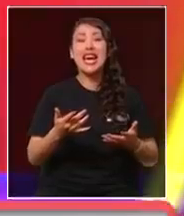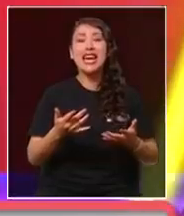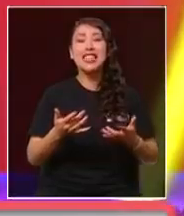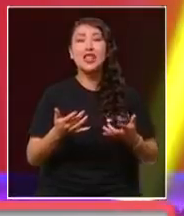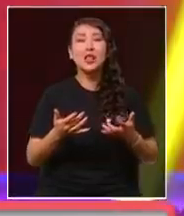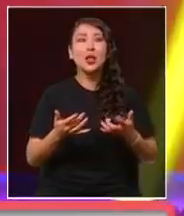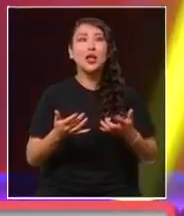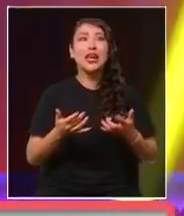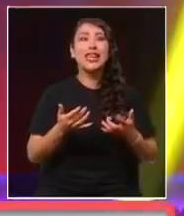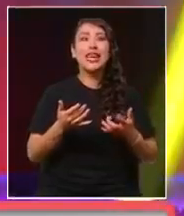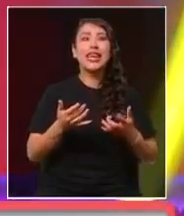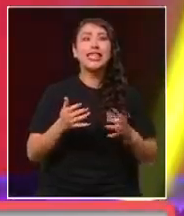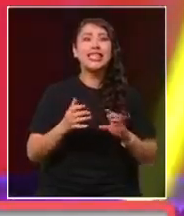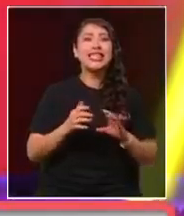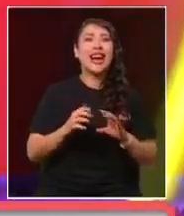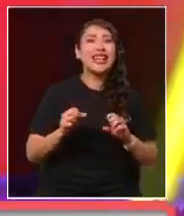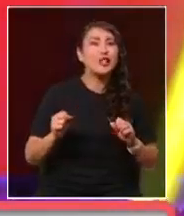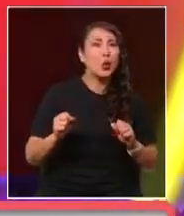Estoy listo.